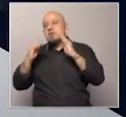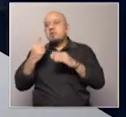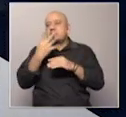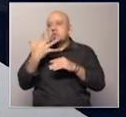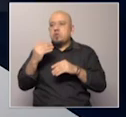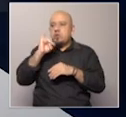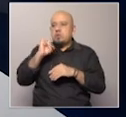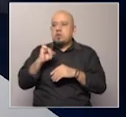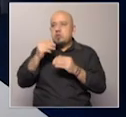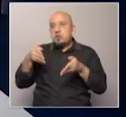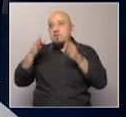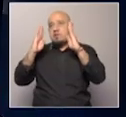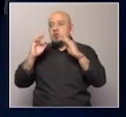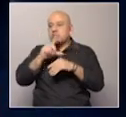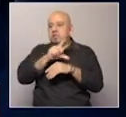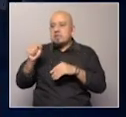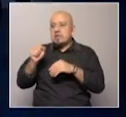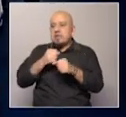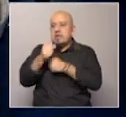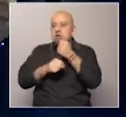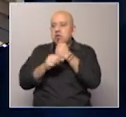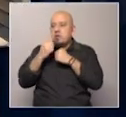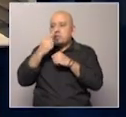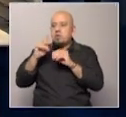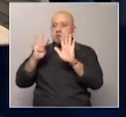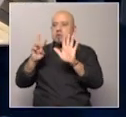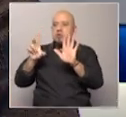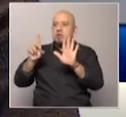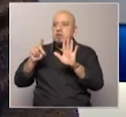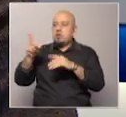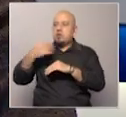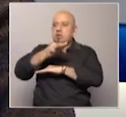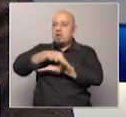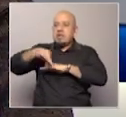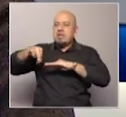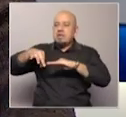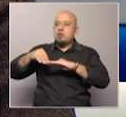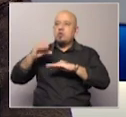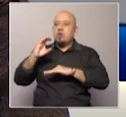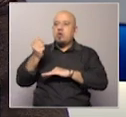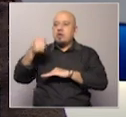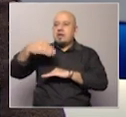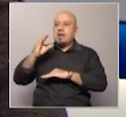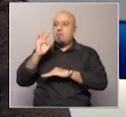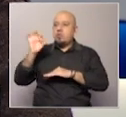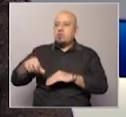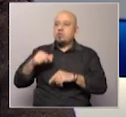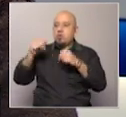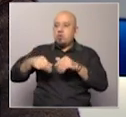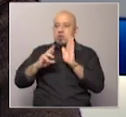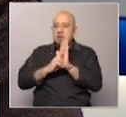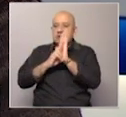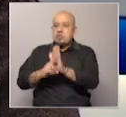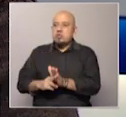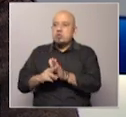tengo que es un edificio centenario justamente desde 1930 los arquitectos de los campos puente turner que vos hoy con la reglamentación actual